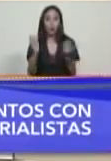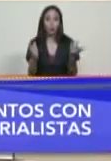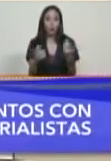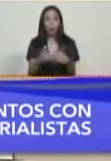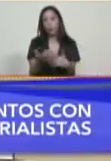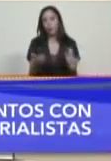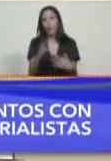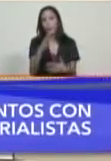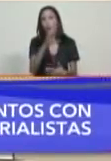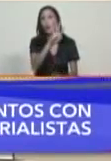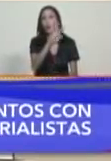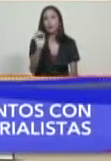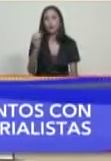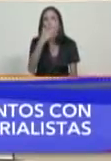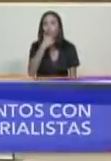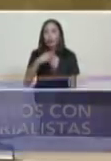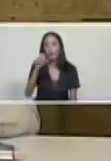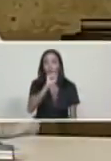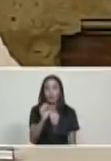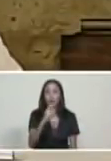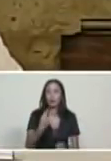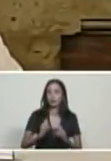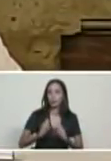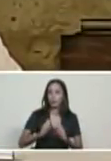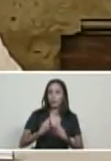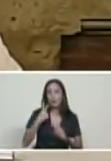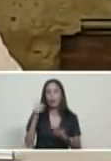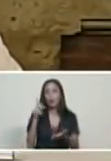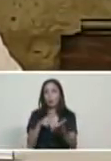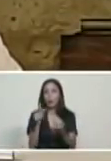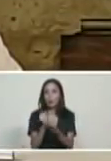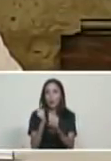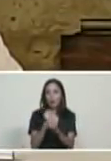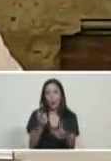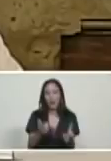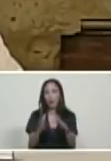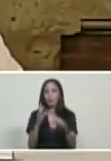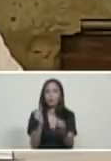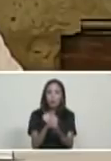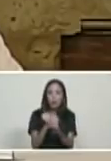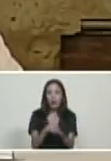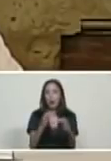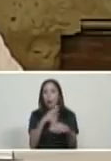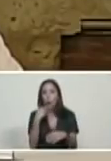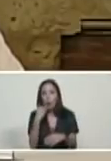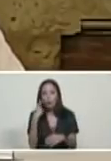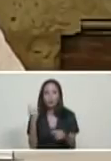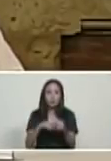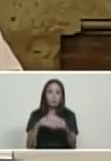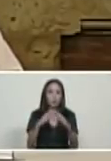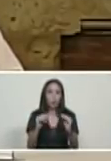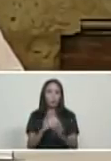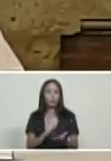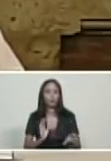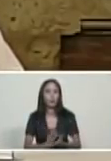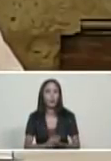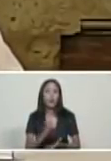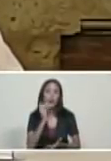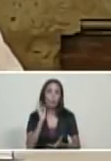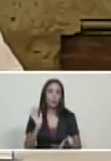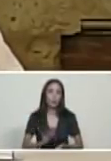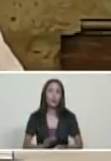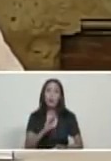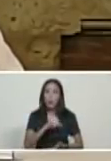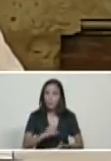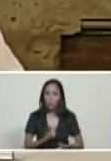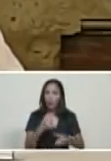mensuales por participar en el plan chamba juvenil en todos los procesos educativos y productivos. Puede ahorrar 200